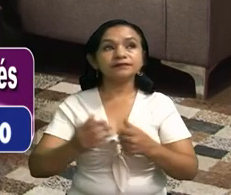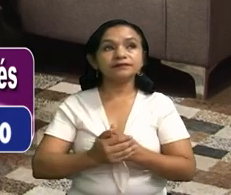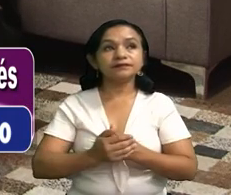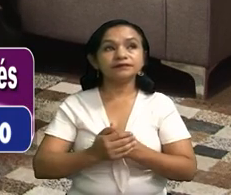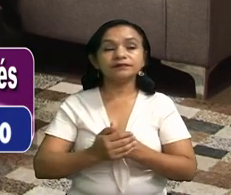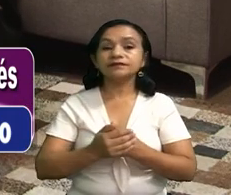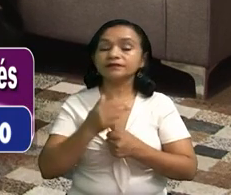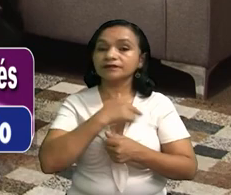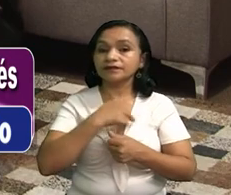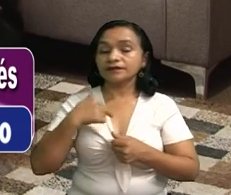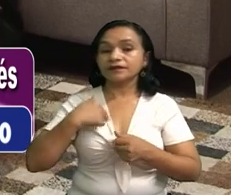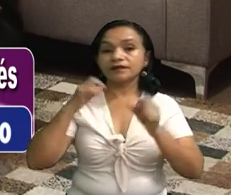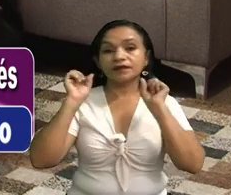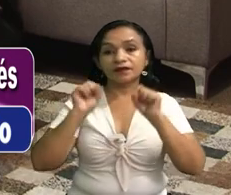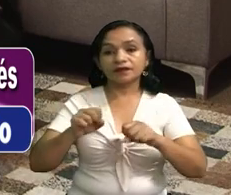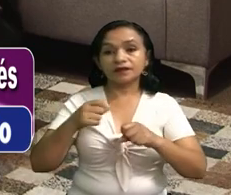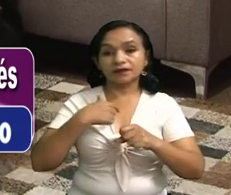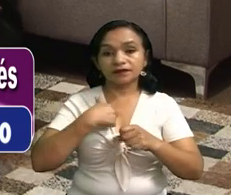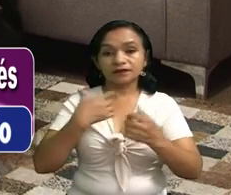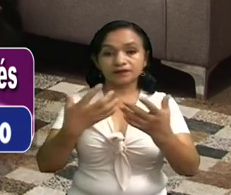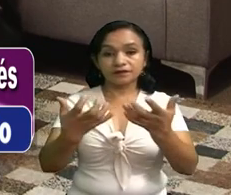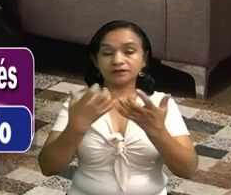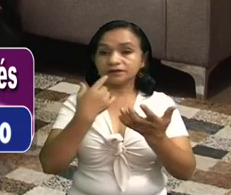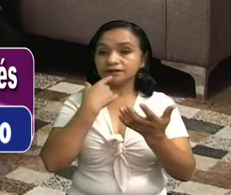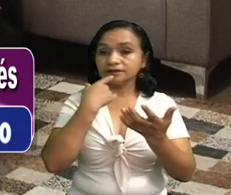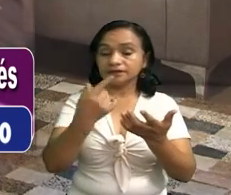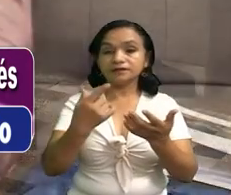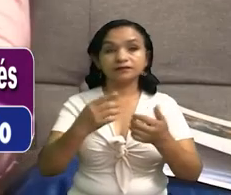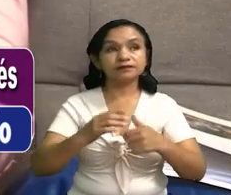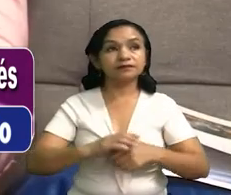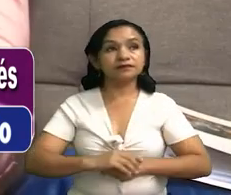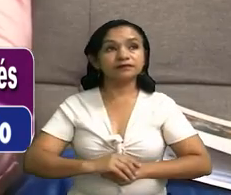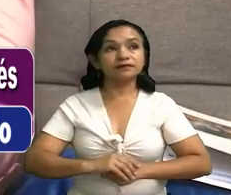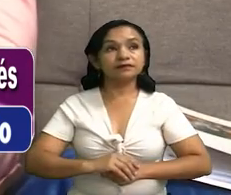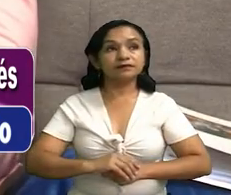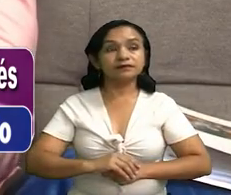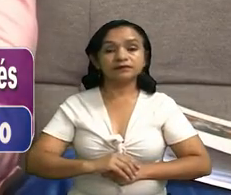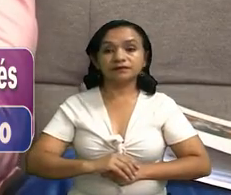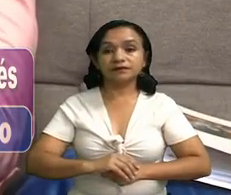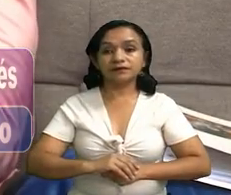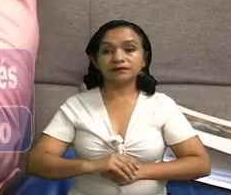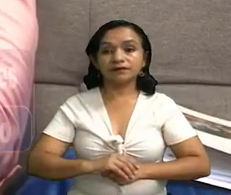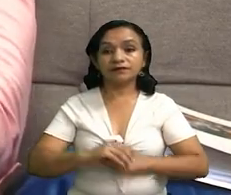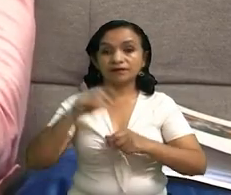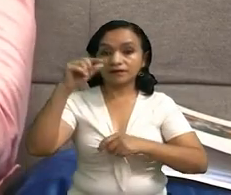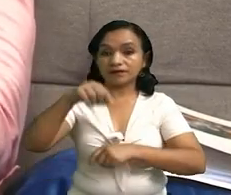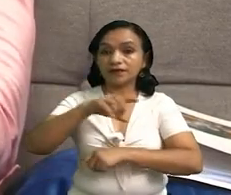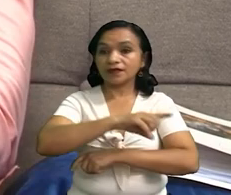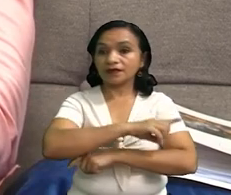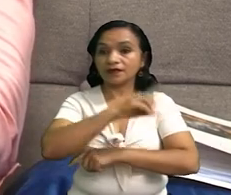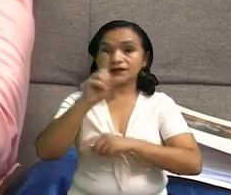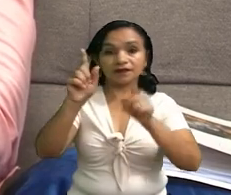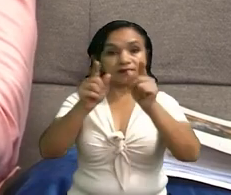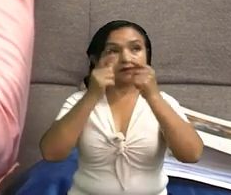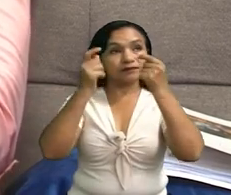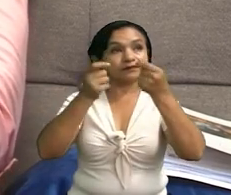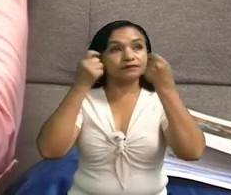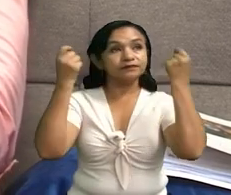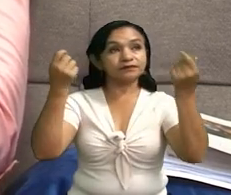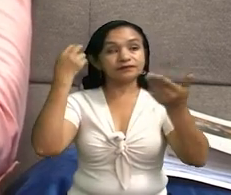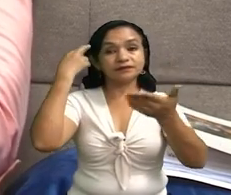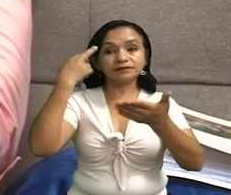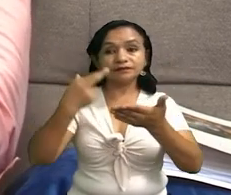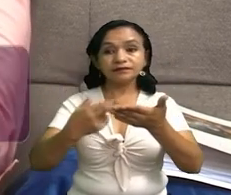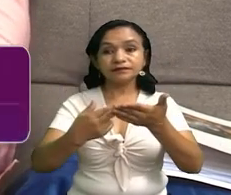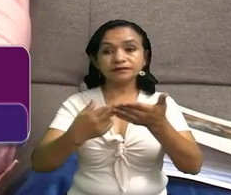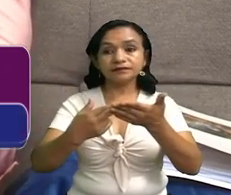de país los vamos logrando. Y yo quiero aprovechar también el espacio porque adelante. Nosotros hoy estamos celebrando, conmemorando